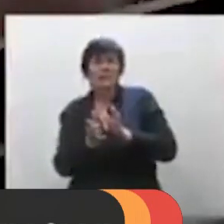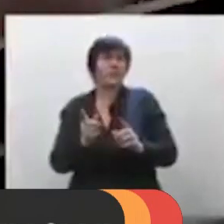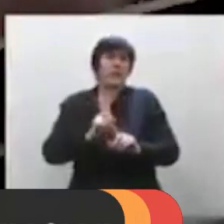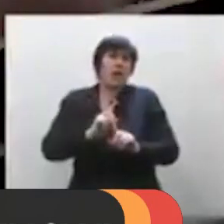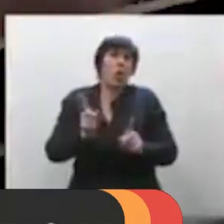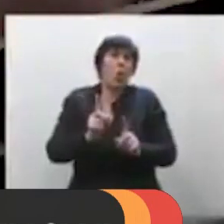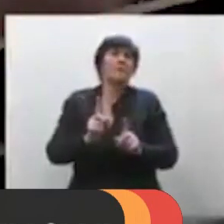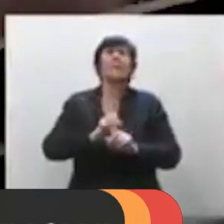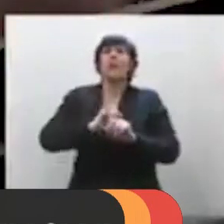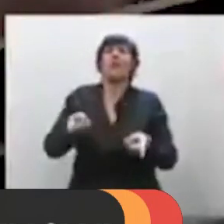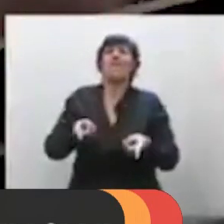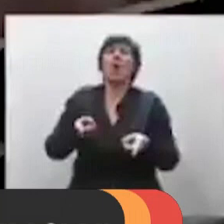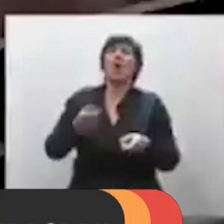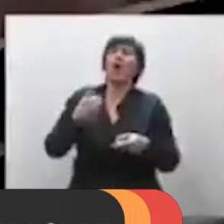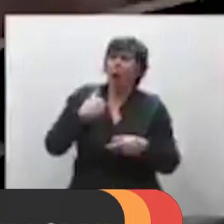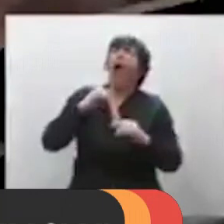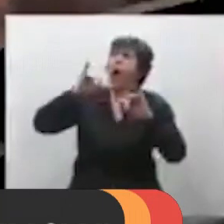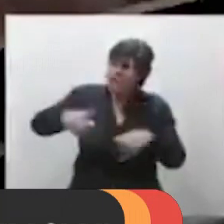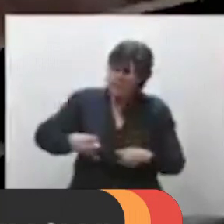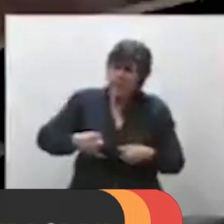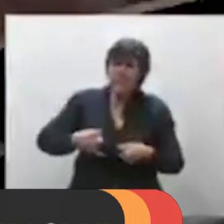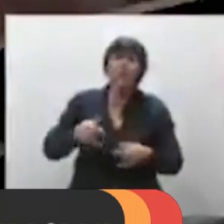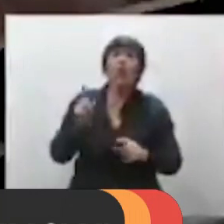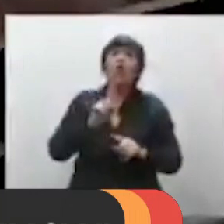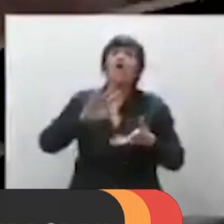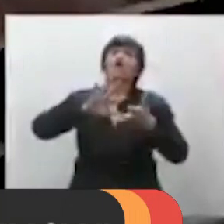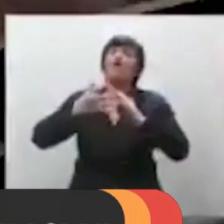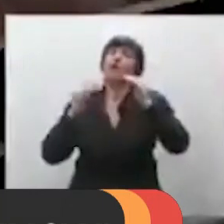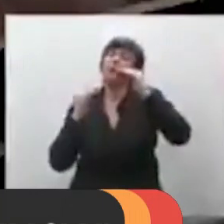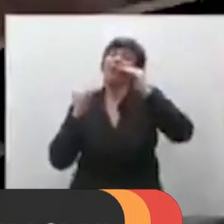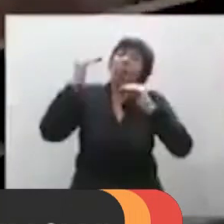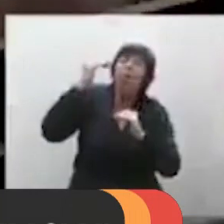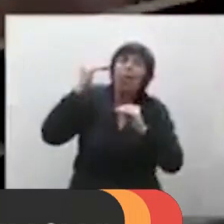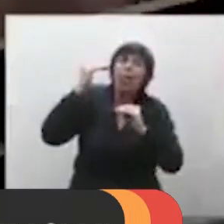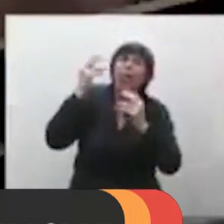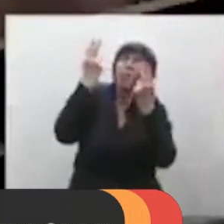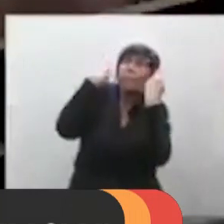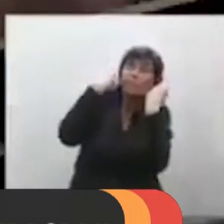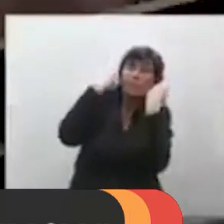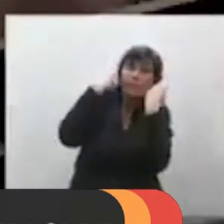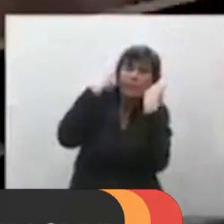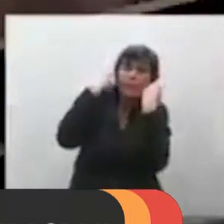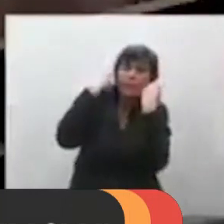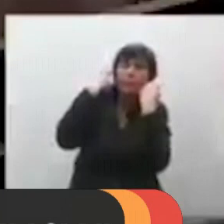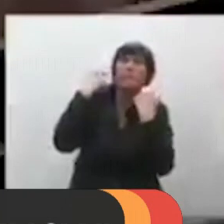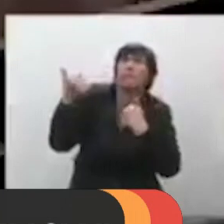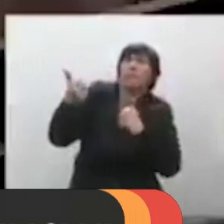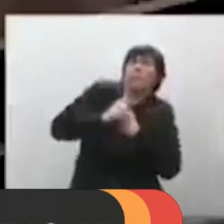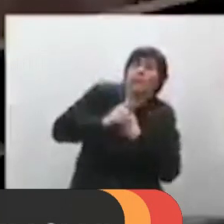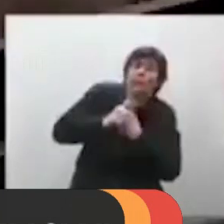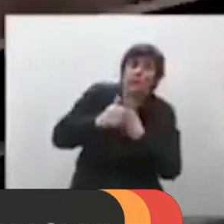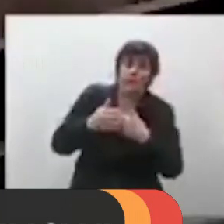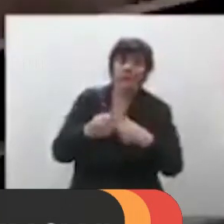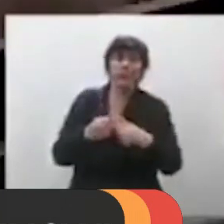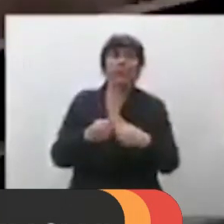consentimiento, sino de una subordinación, de una sujeción. Con lo cual, creo que hasta tenemos que, en